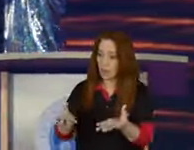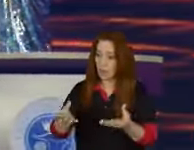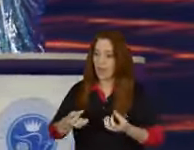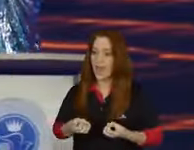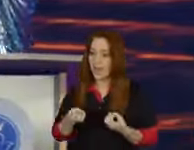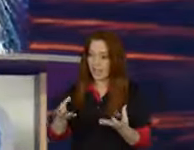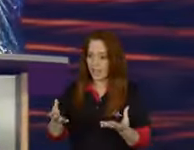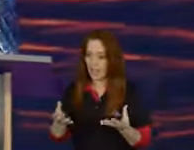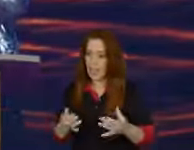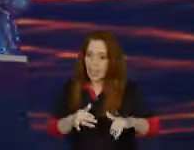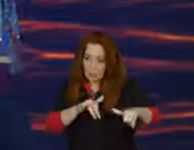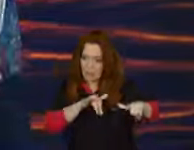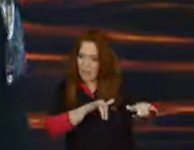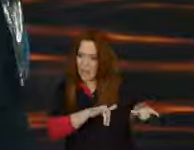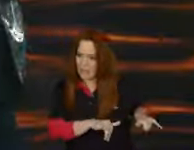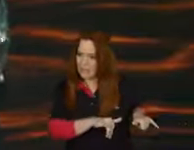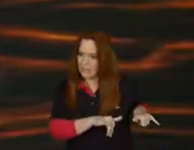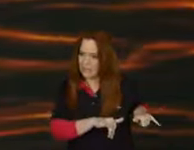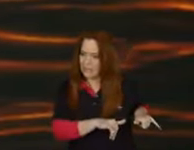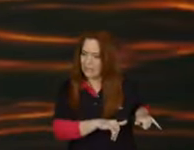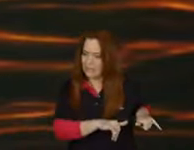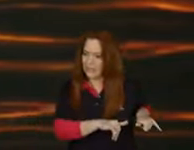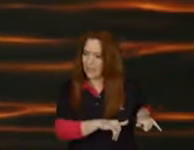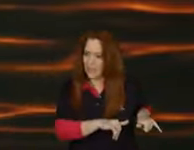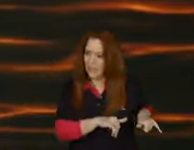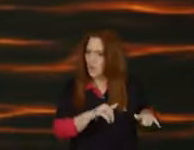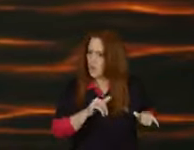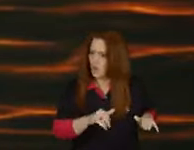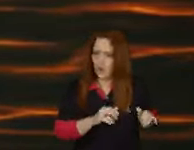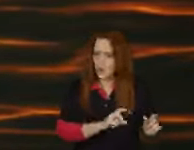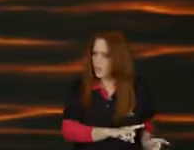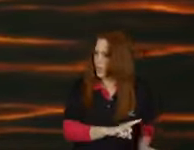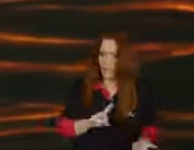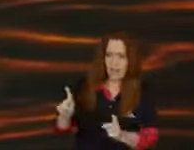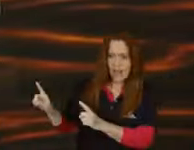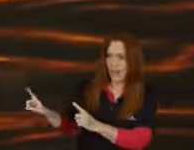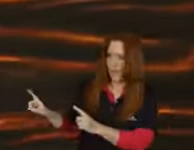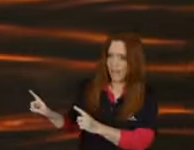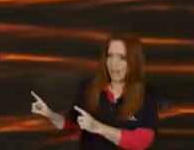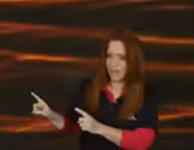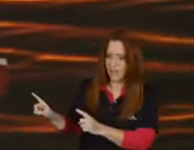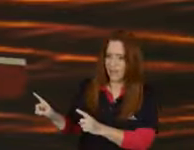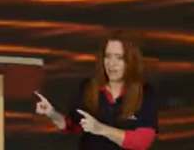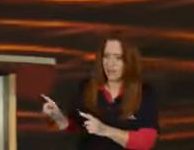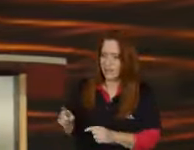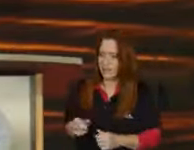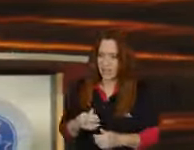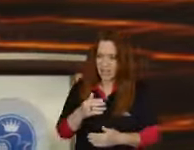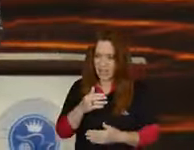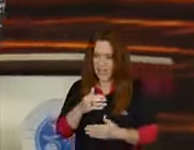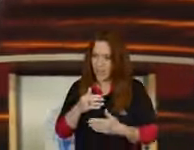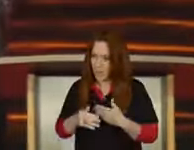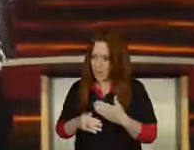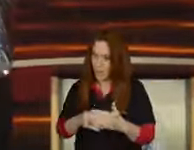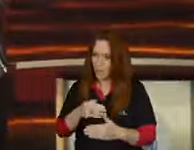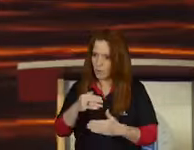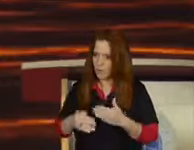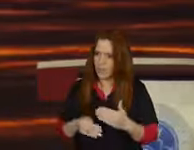Mantente ahí, no te salgas del proceso. El desierto era tus